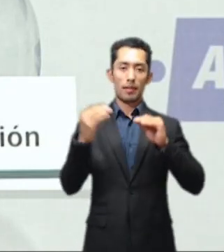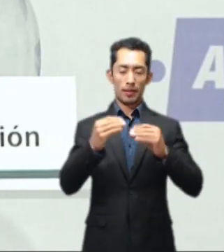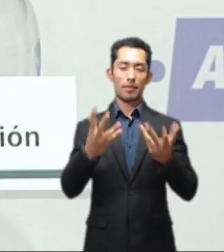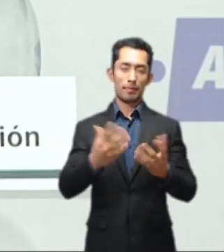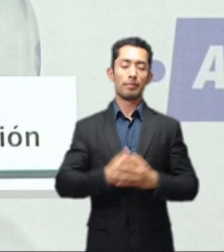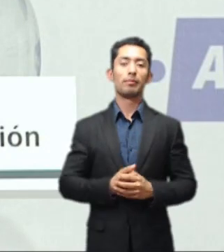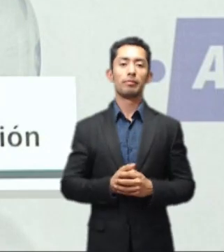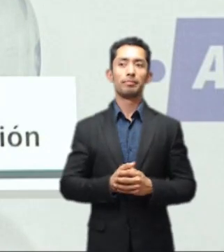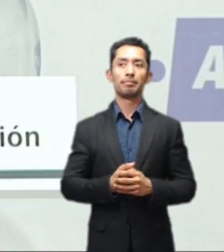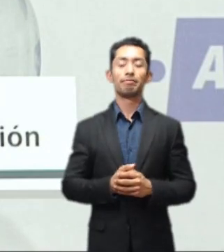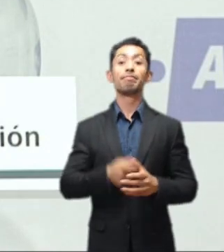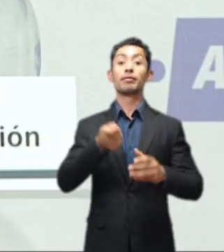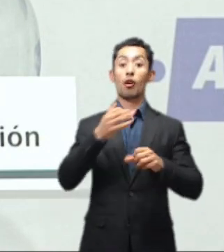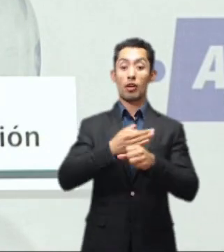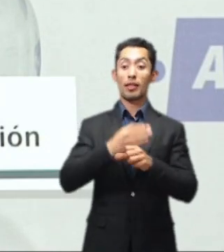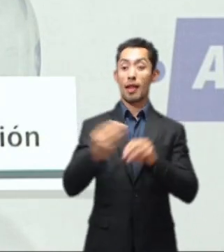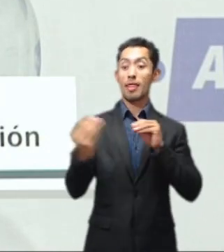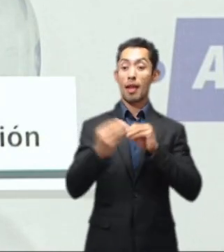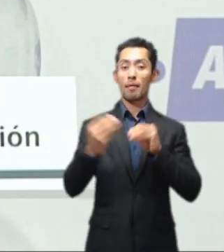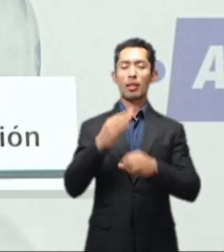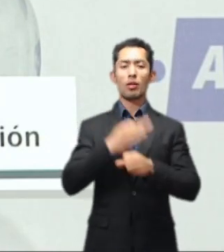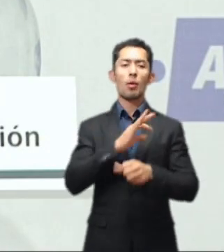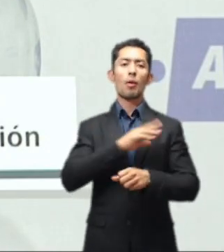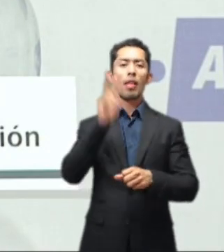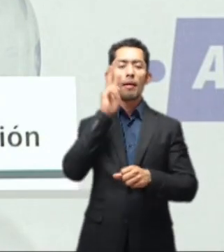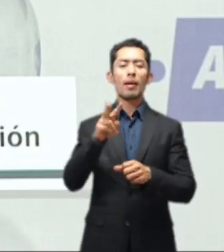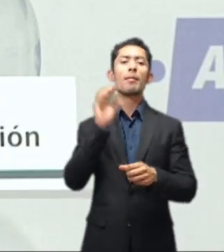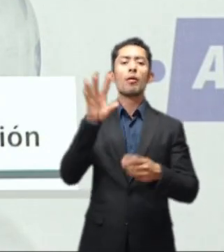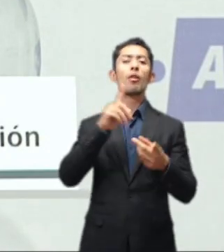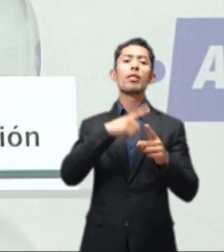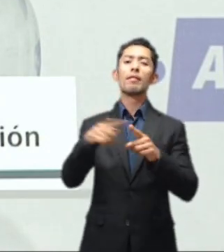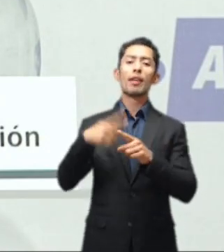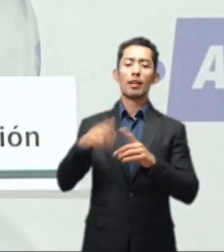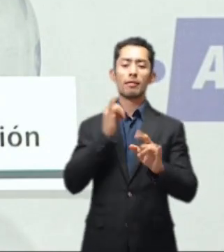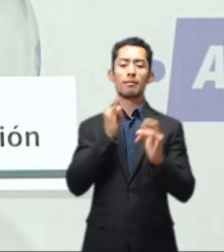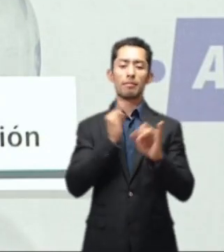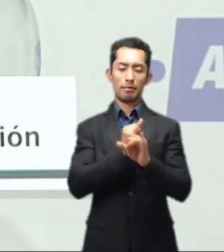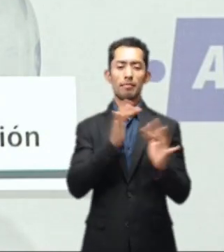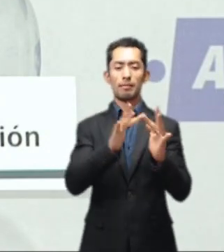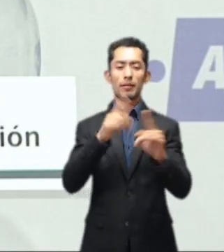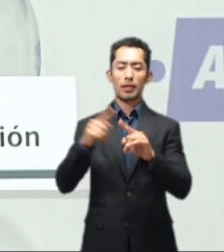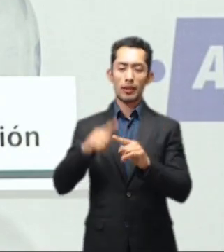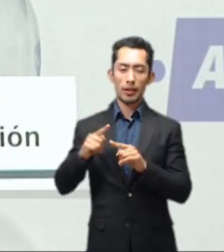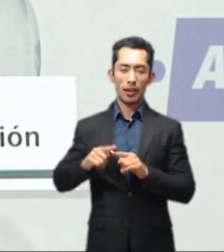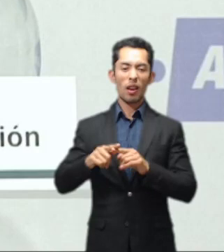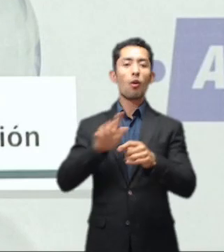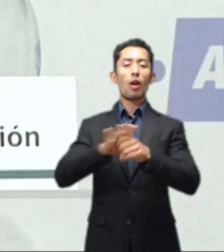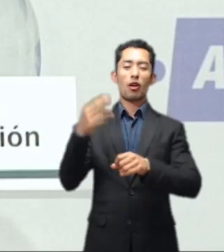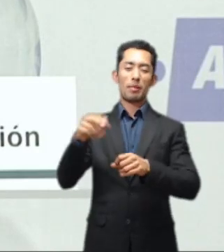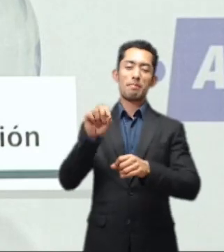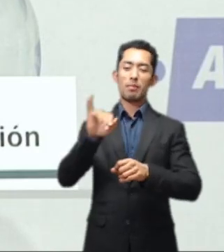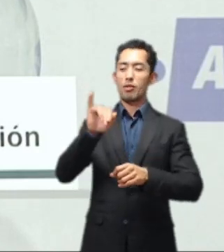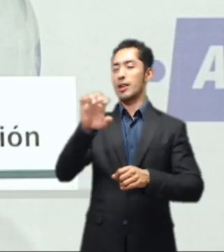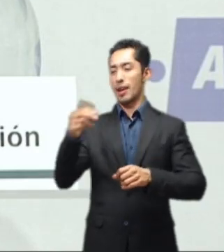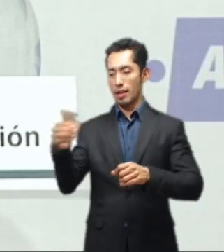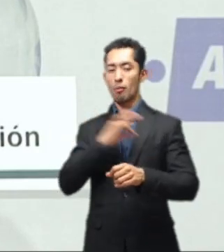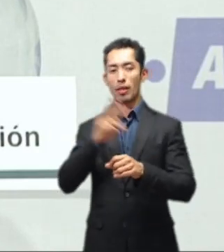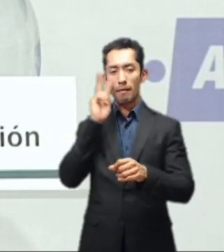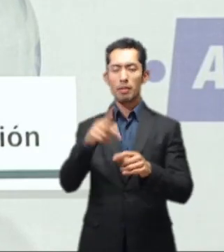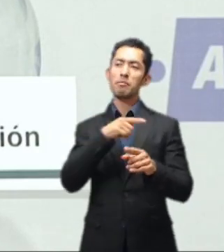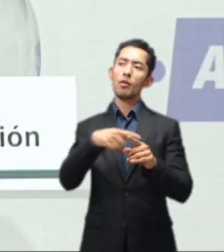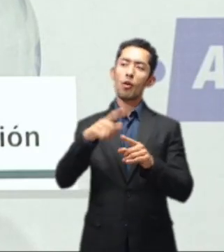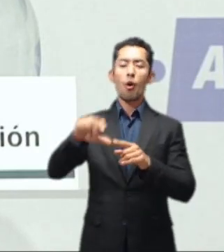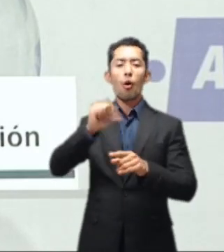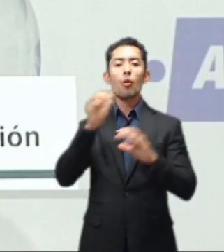ejercicio este debate se está iendo en vivo a través de las diferentes plataformas del instituto estatal electoral de Hidalgo y por